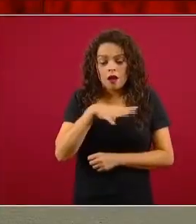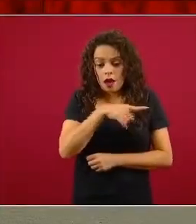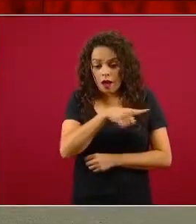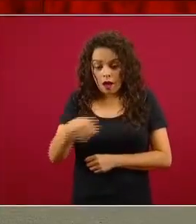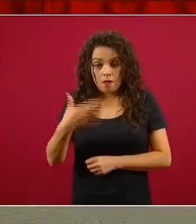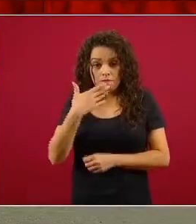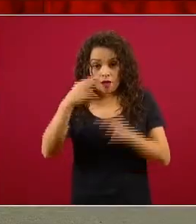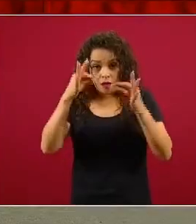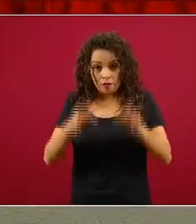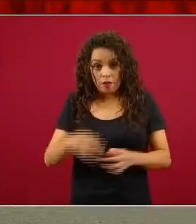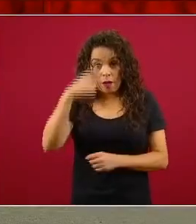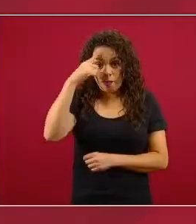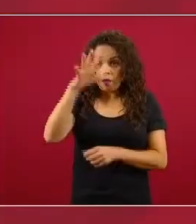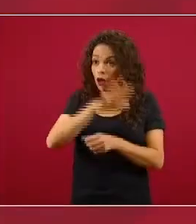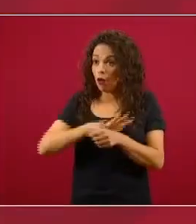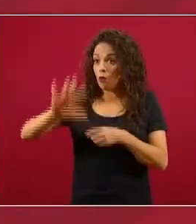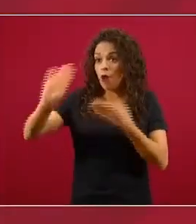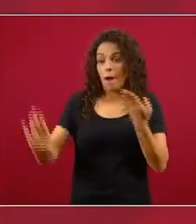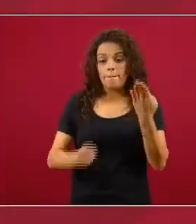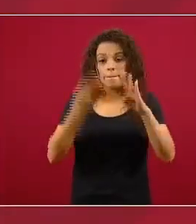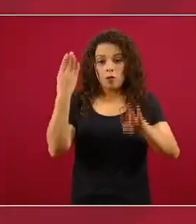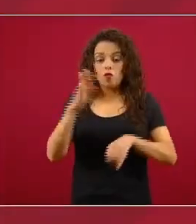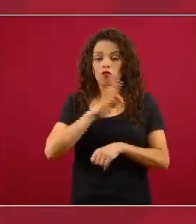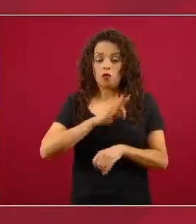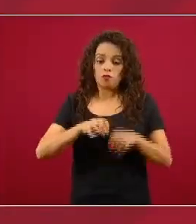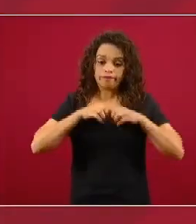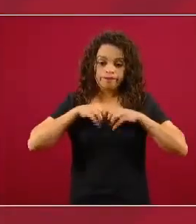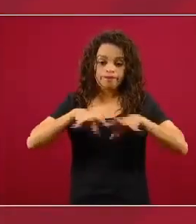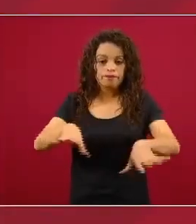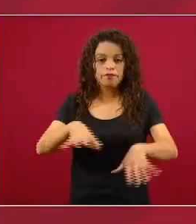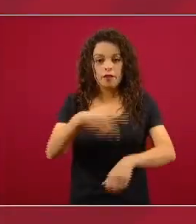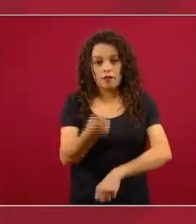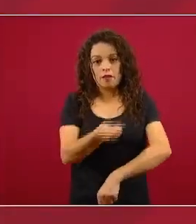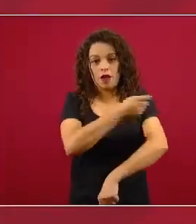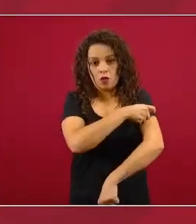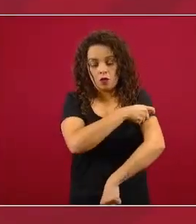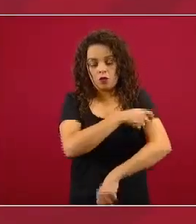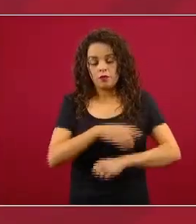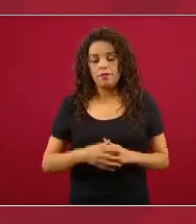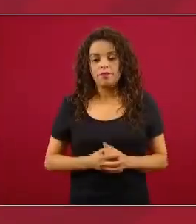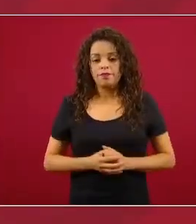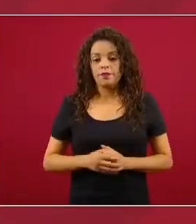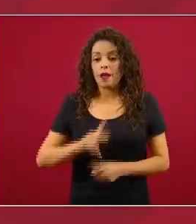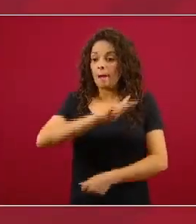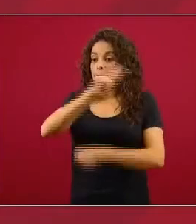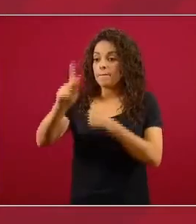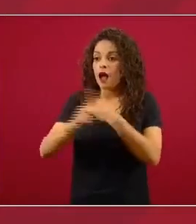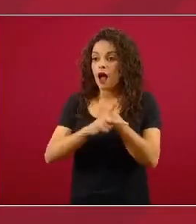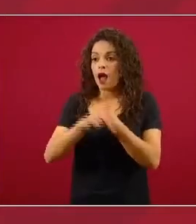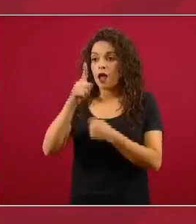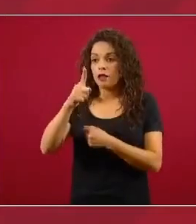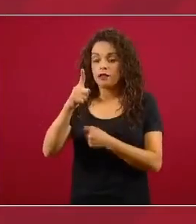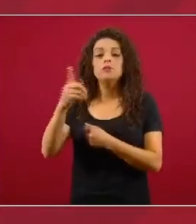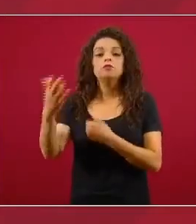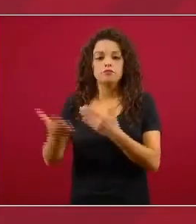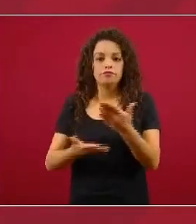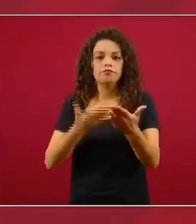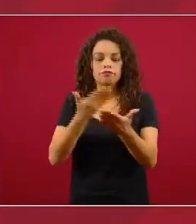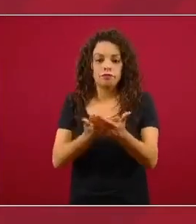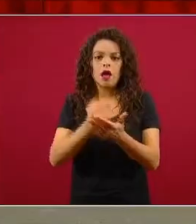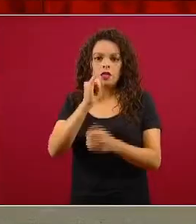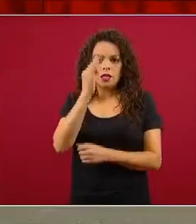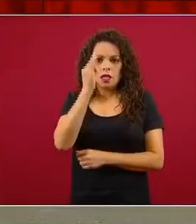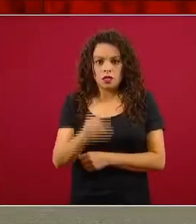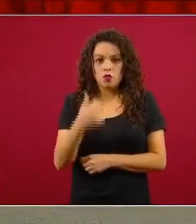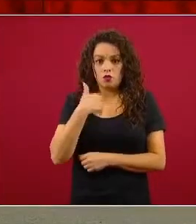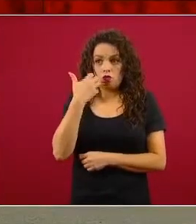demanda global de vacunas de aquellos países que se hayan suscrito a la intención de tenerlas.